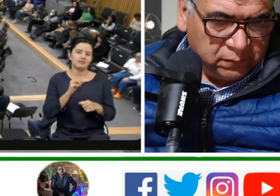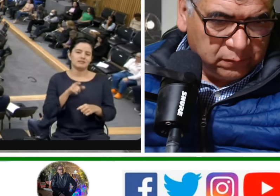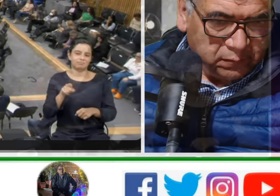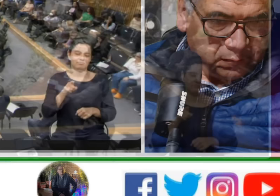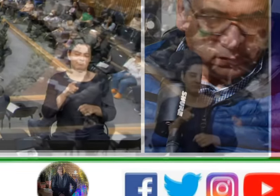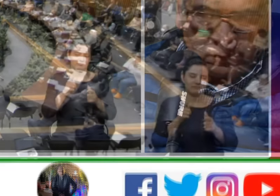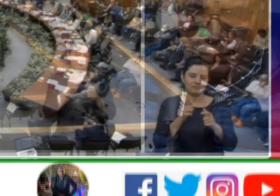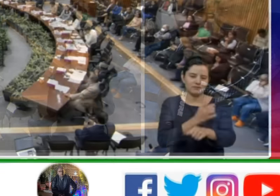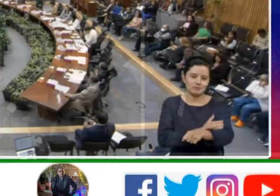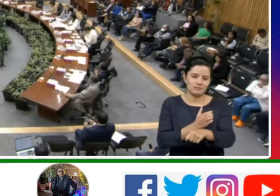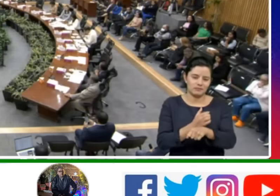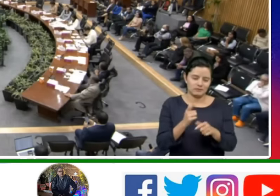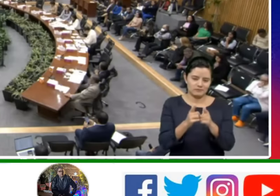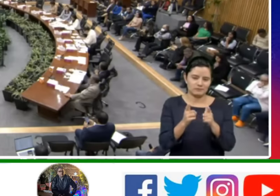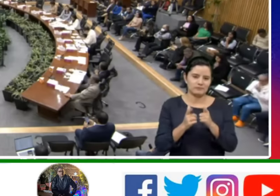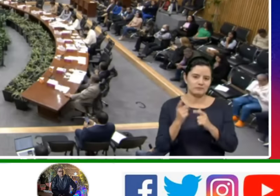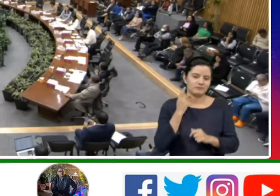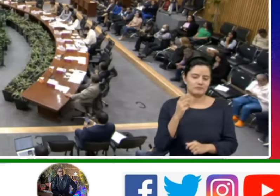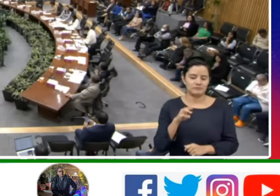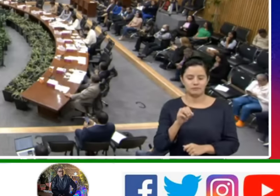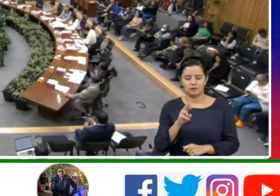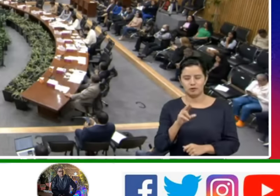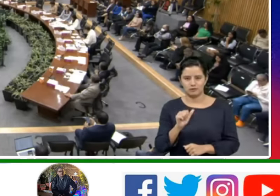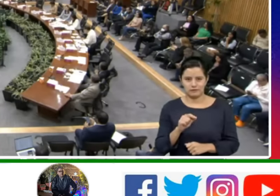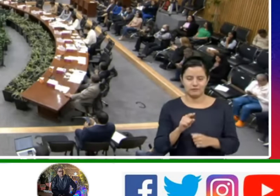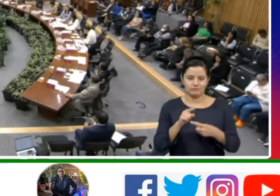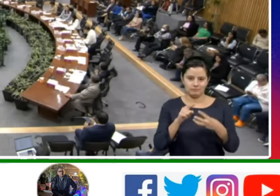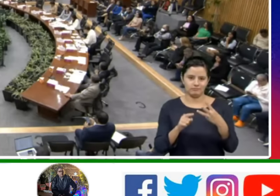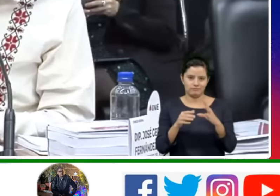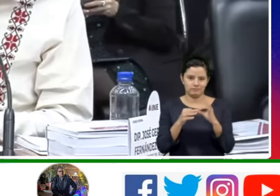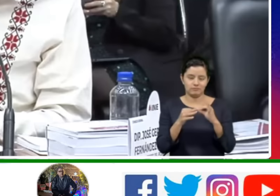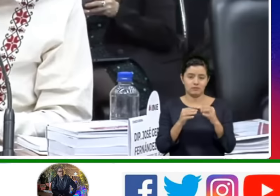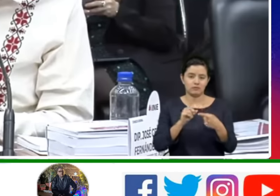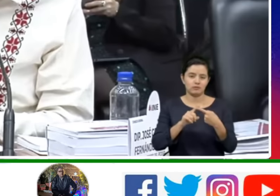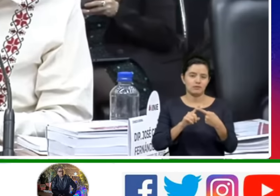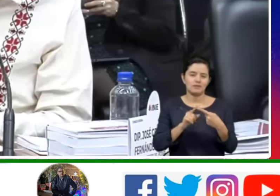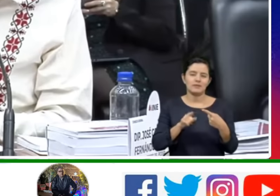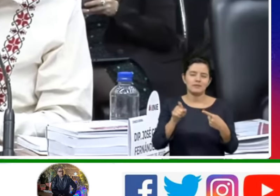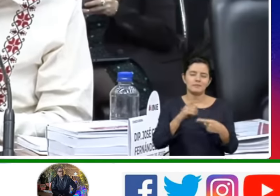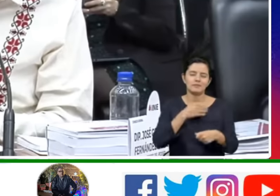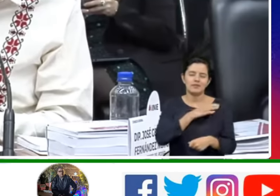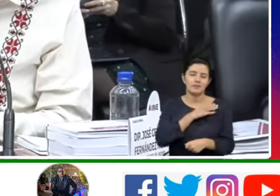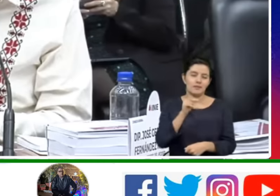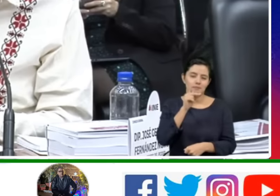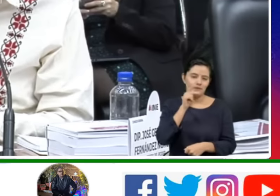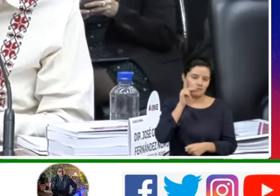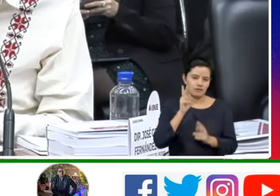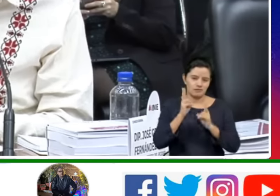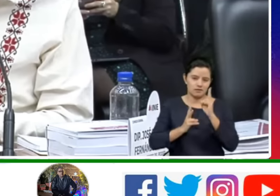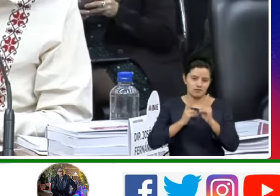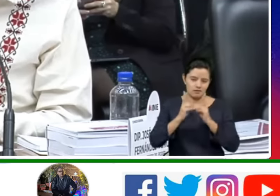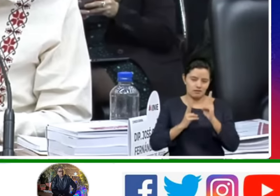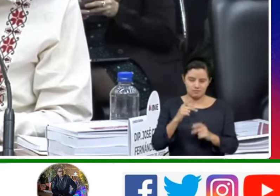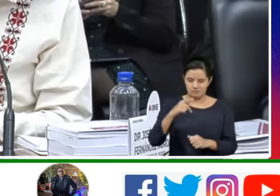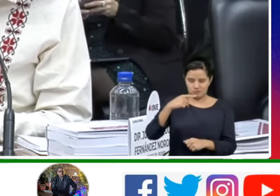pues está en su derecho a hacerla Por cierto yo soy ateo pero su encíclica frateli